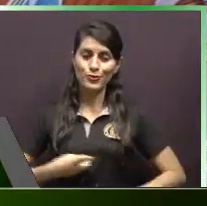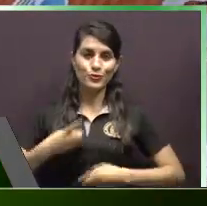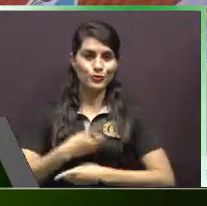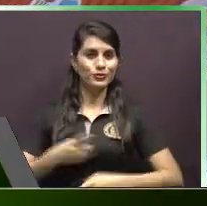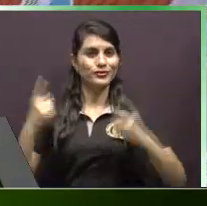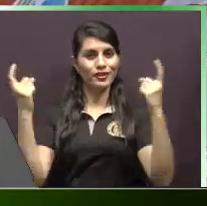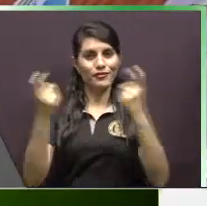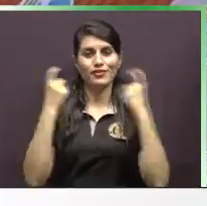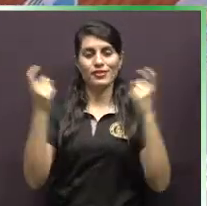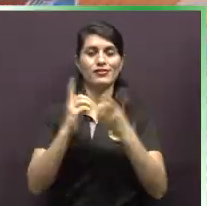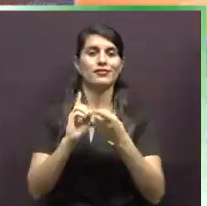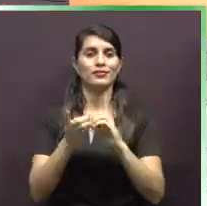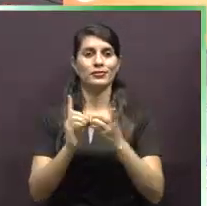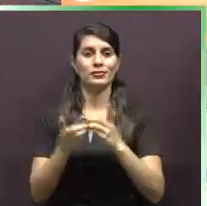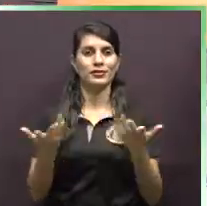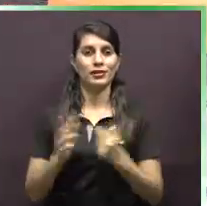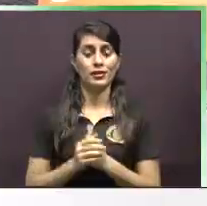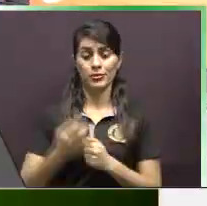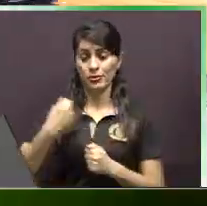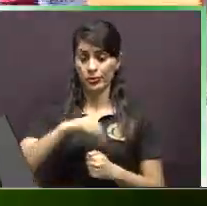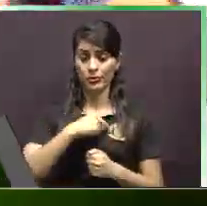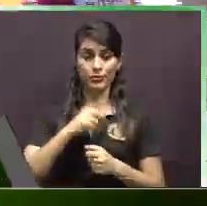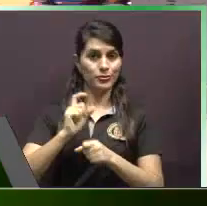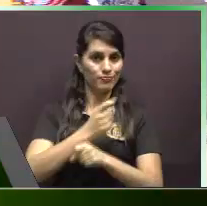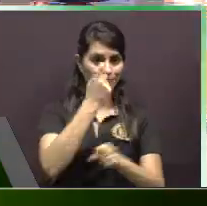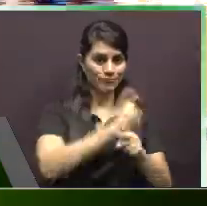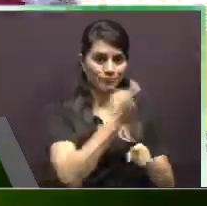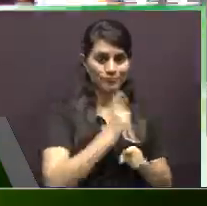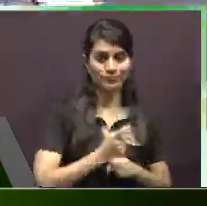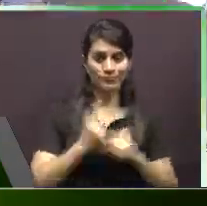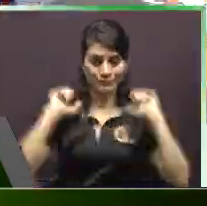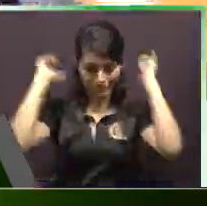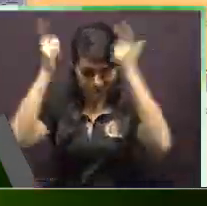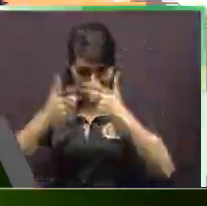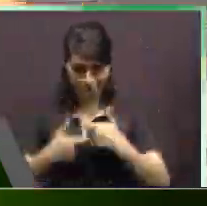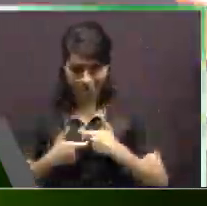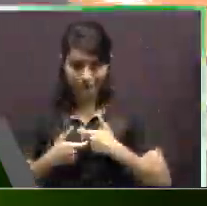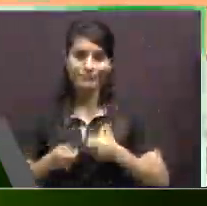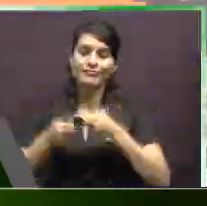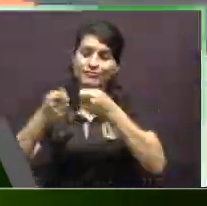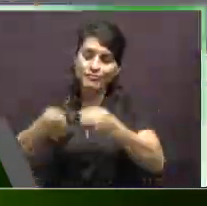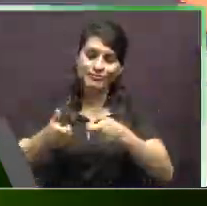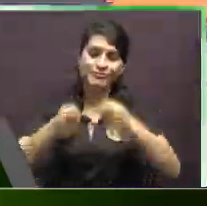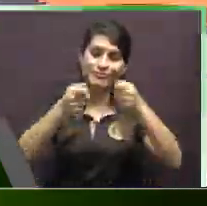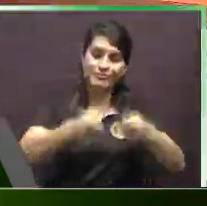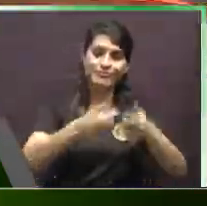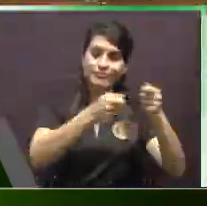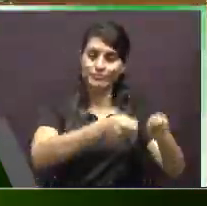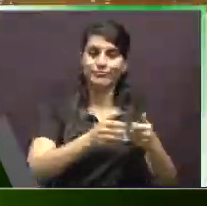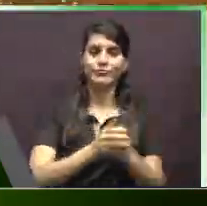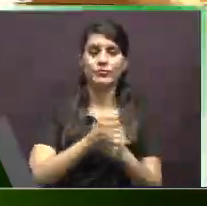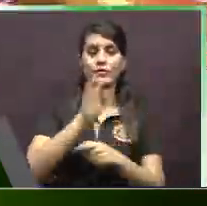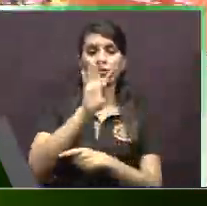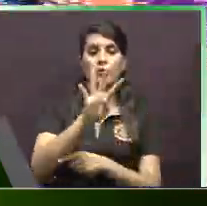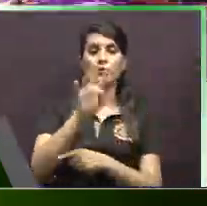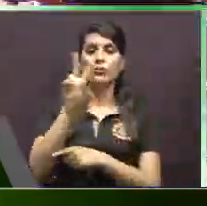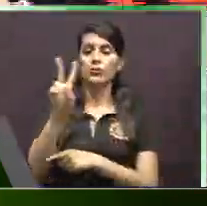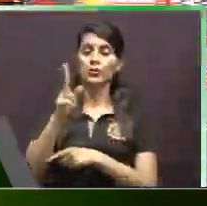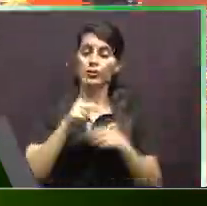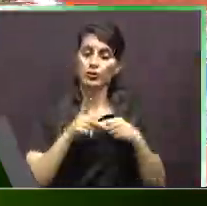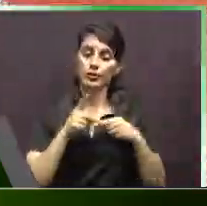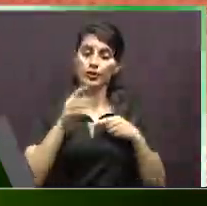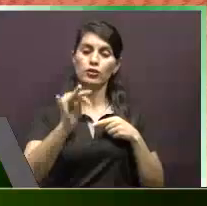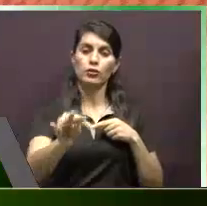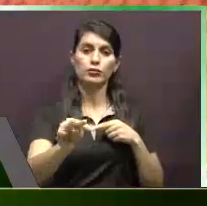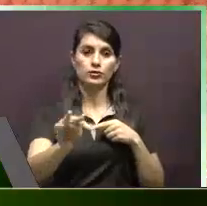gran fiesta deportiva. Estamos premiando a los corredores más rápidos de la distancia de 42